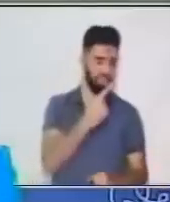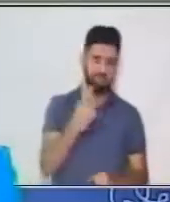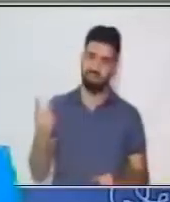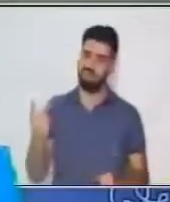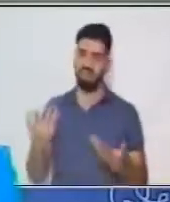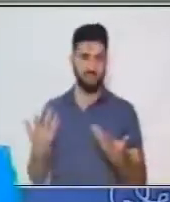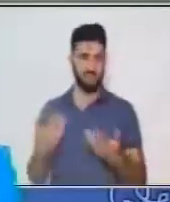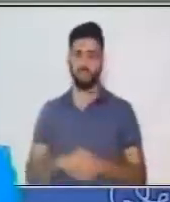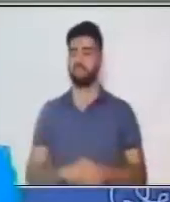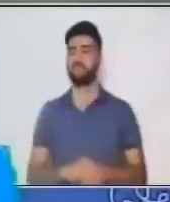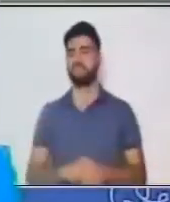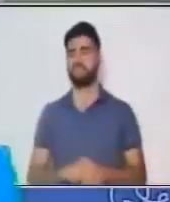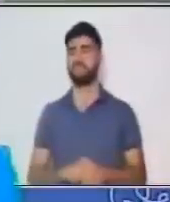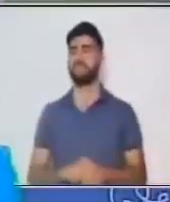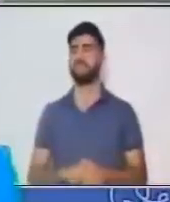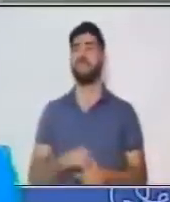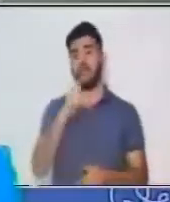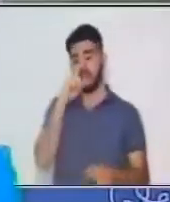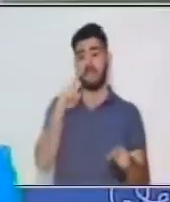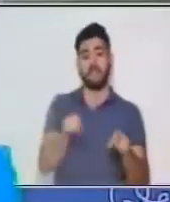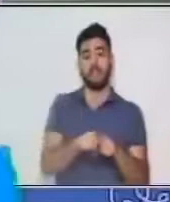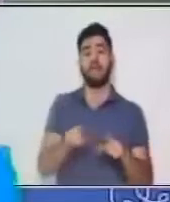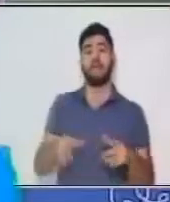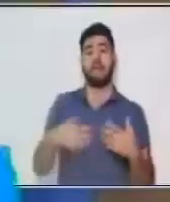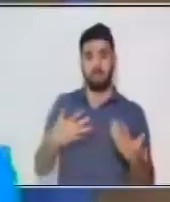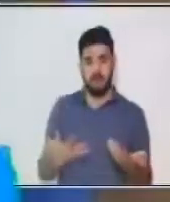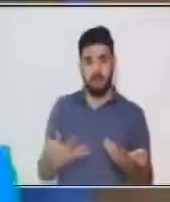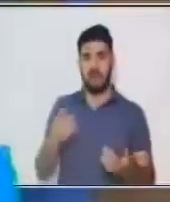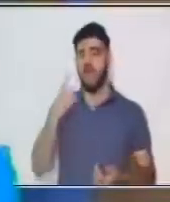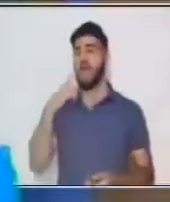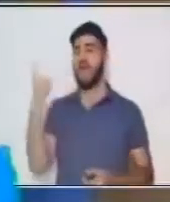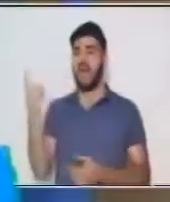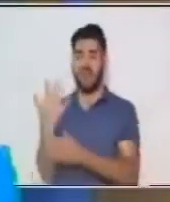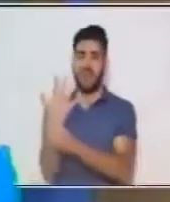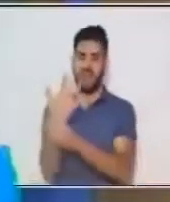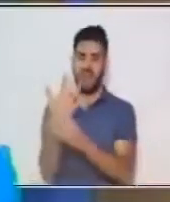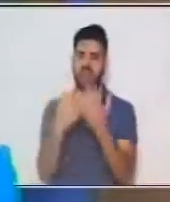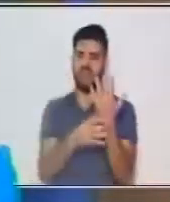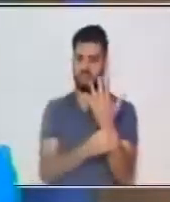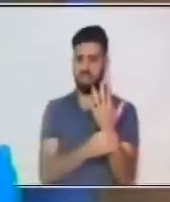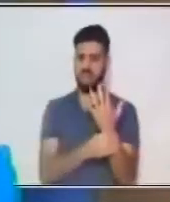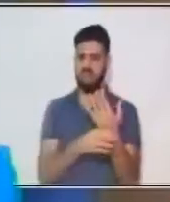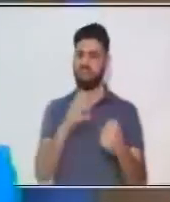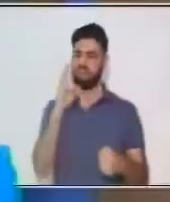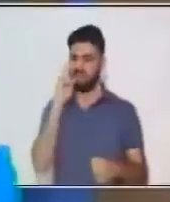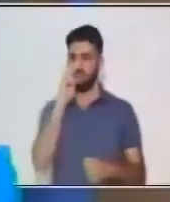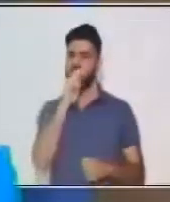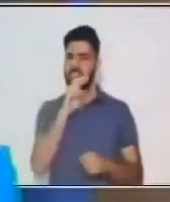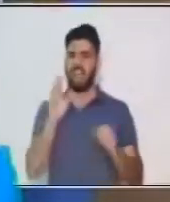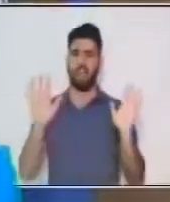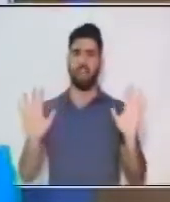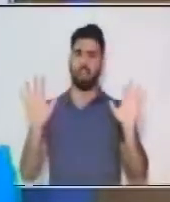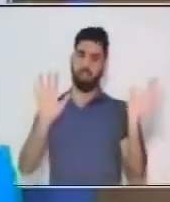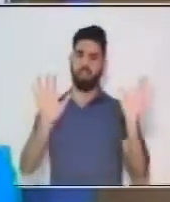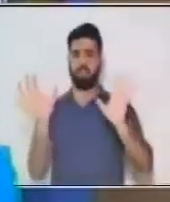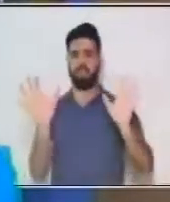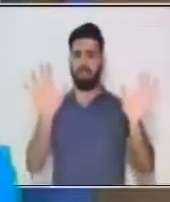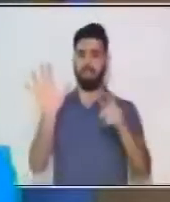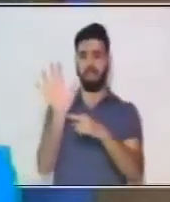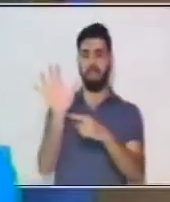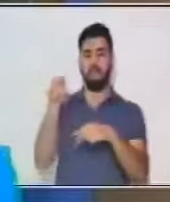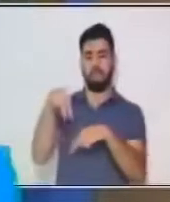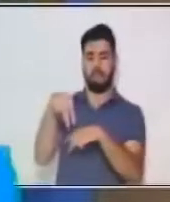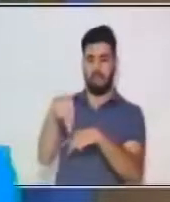sentidos. Y encontramos por último a los habitantes más extraños de este país. Eran las manos con patas